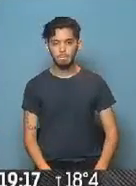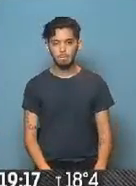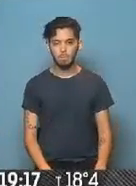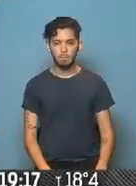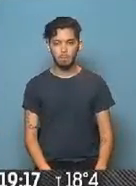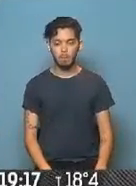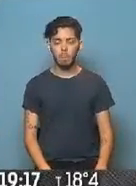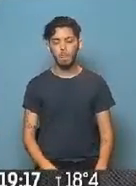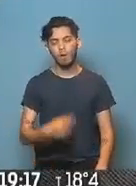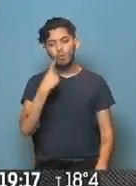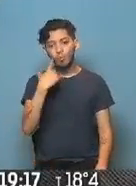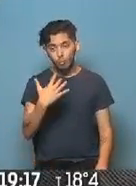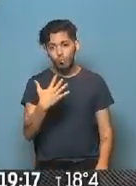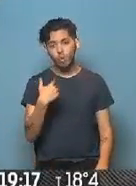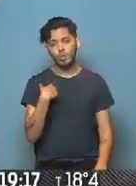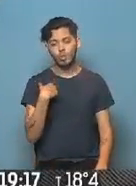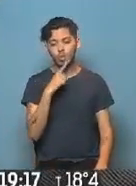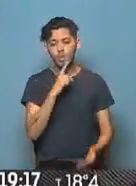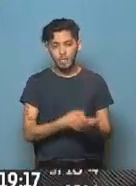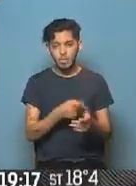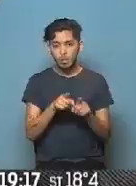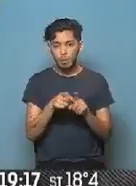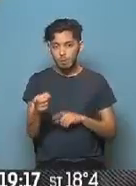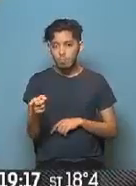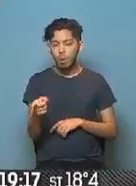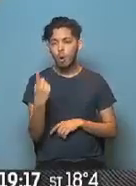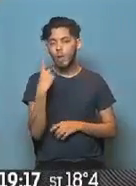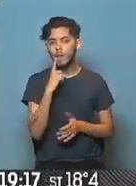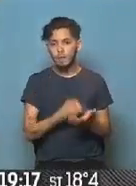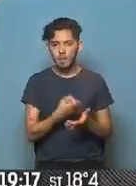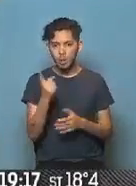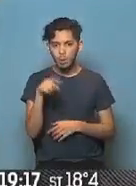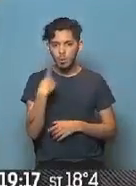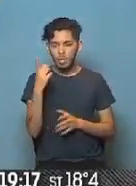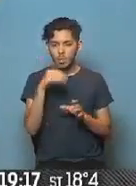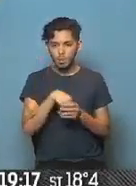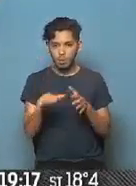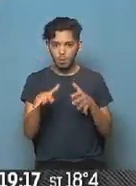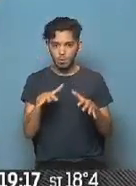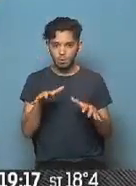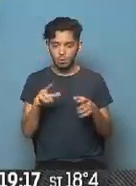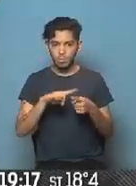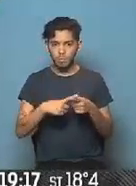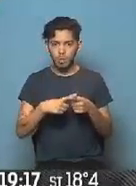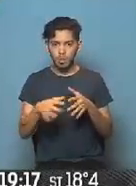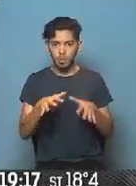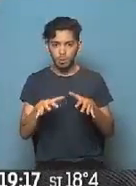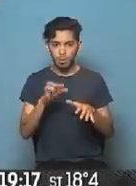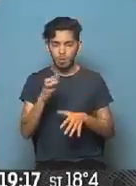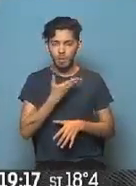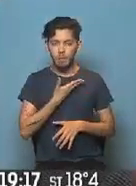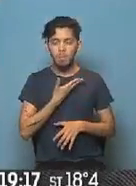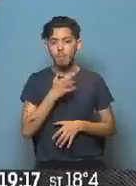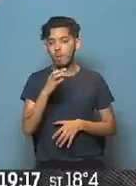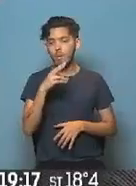Obviamente que esa decisión es una decisión que tomo dentro del marco de un espacio político que es el Frente para la